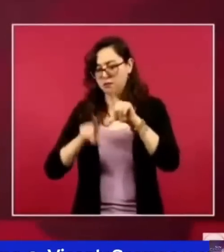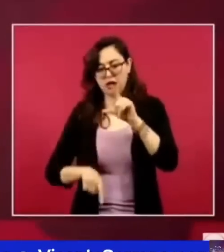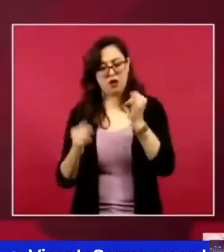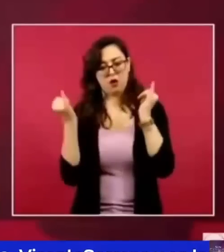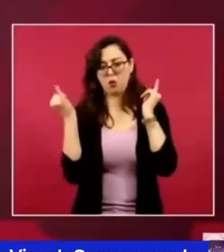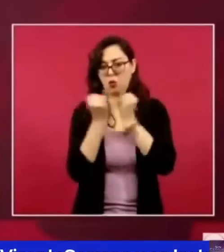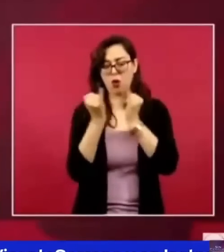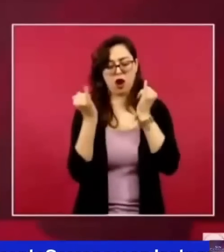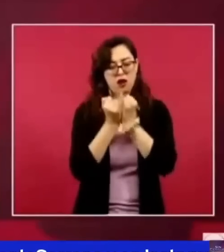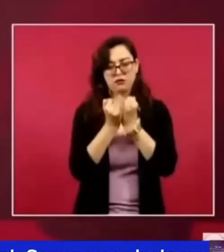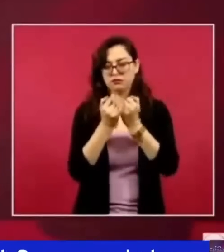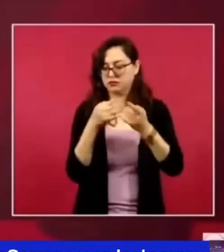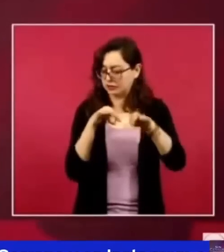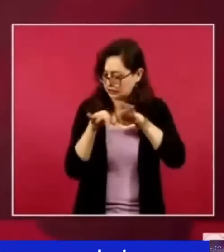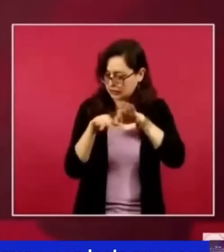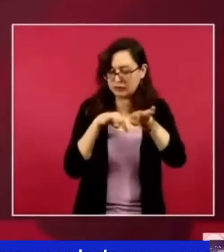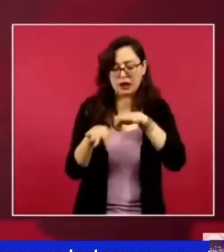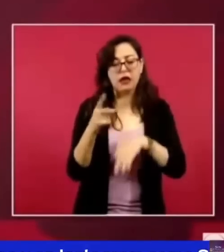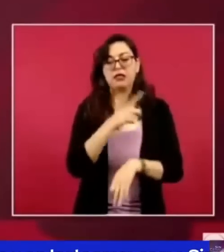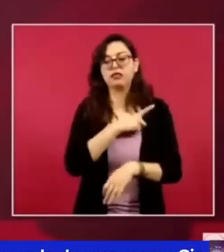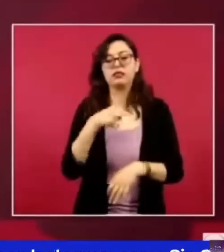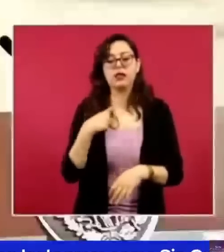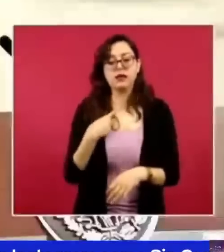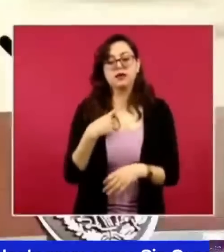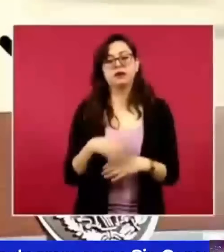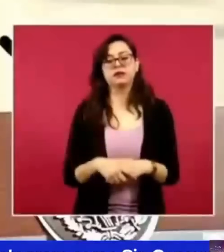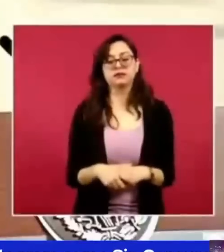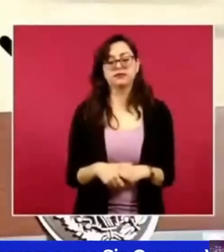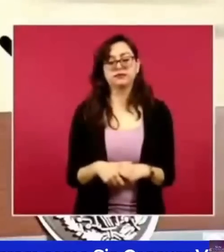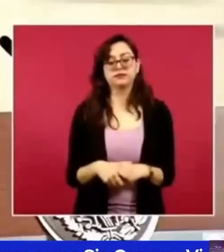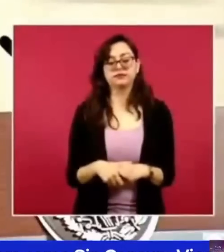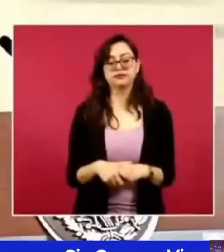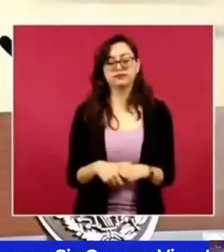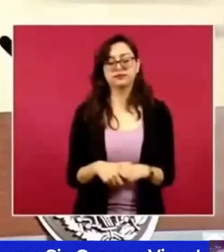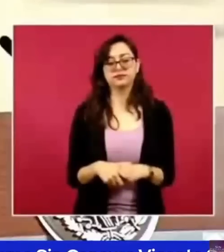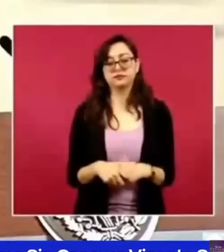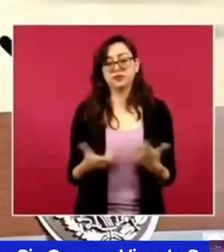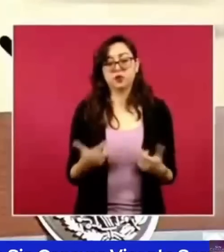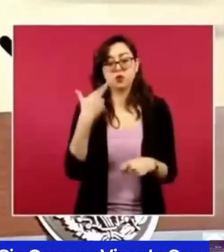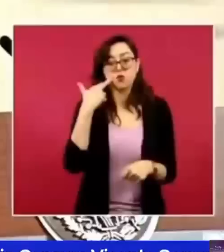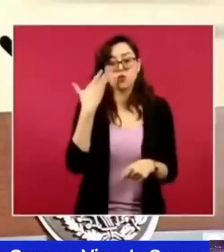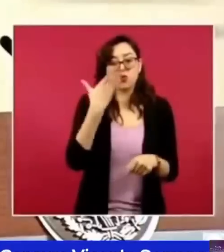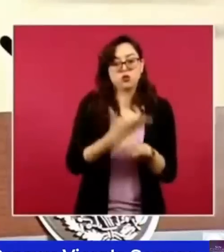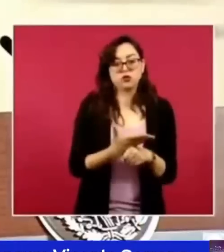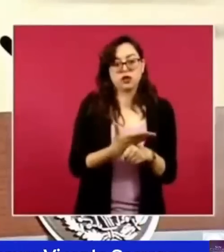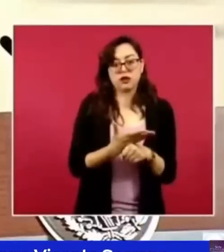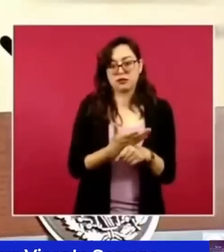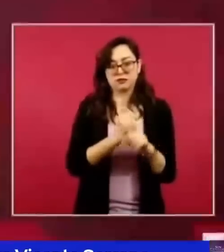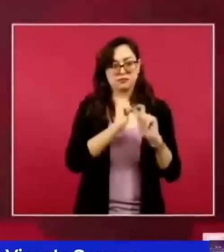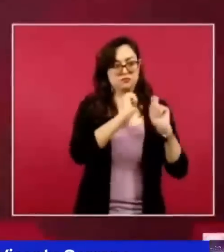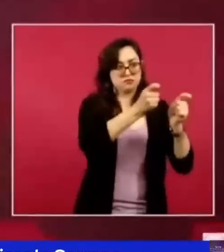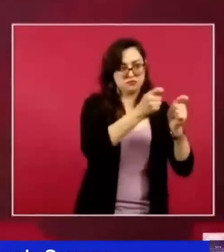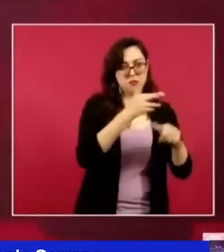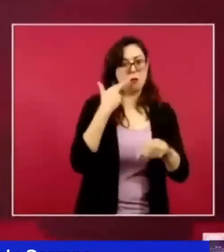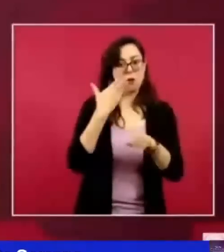en México y en Estados Unidos, y cada quien tiene la responsabilidad de garantizar